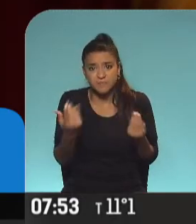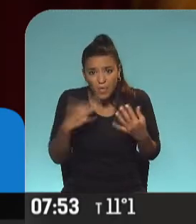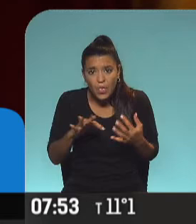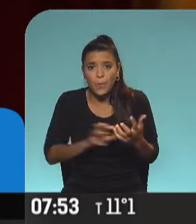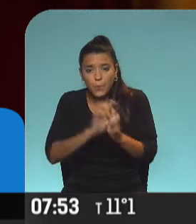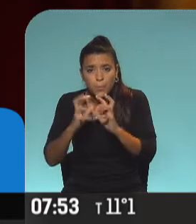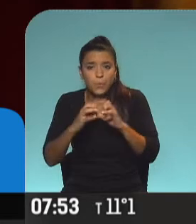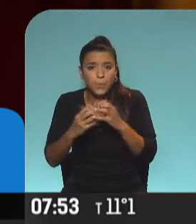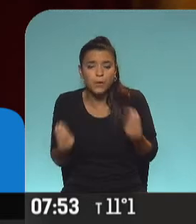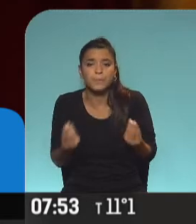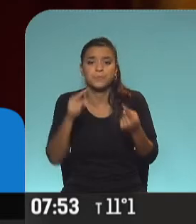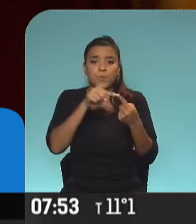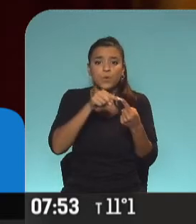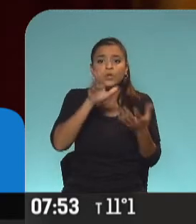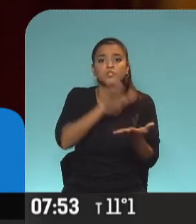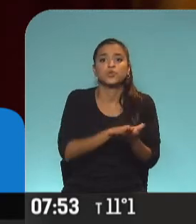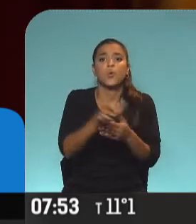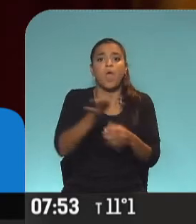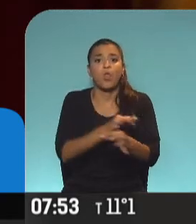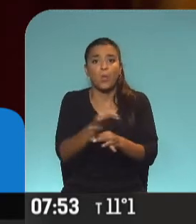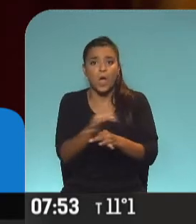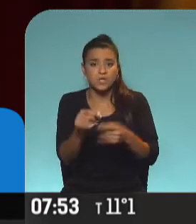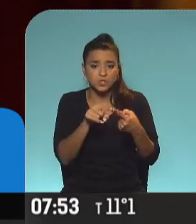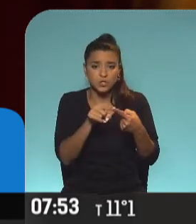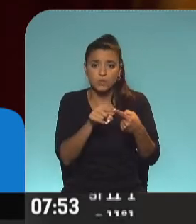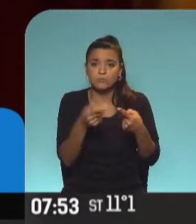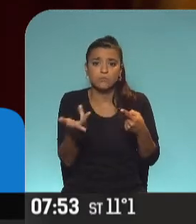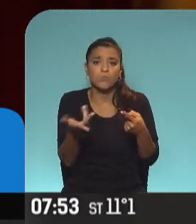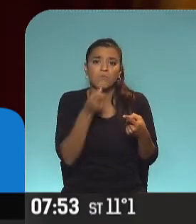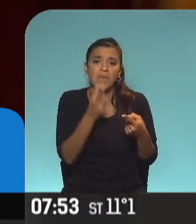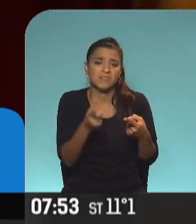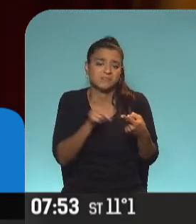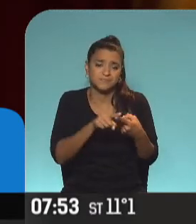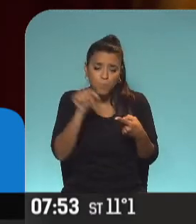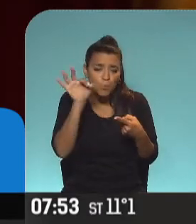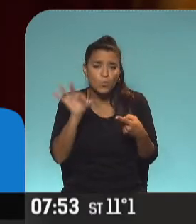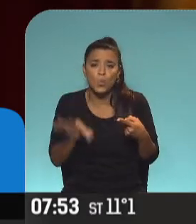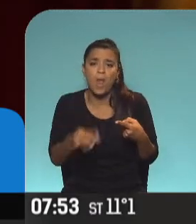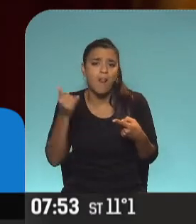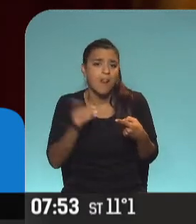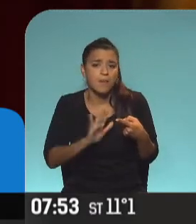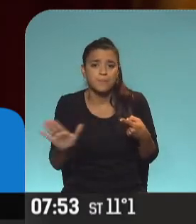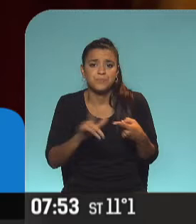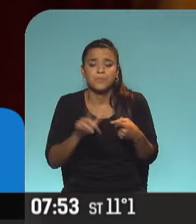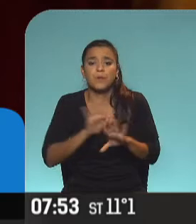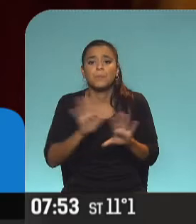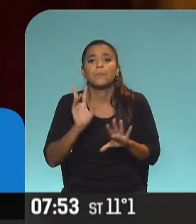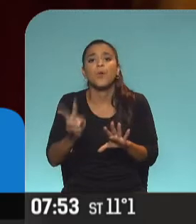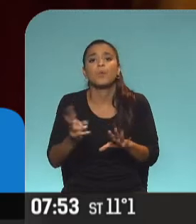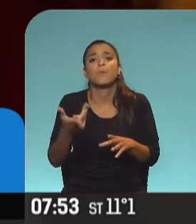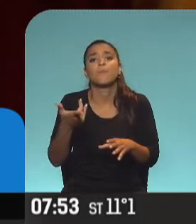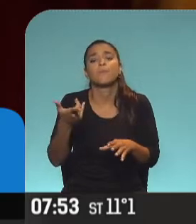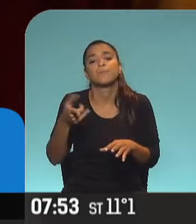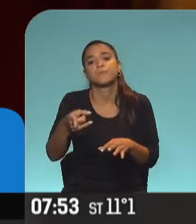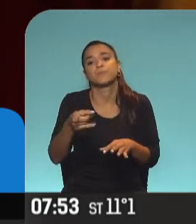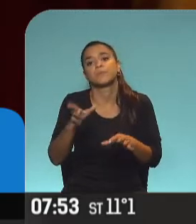tratarlas. Una que tiene que ver con la educación, que es muy sencilla, muy puntual, que era dejar de prohibir la educación a